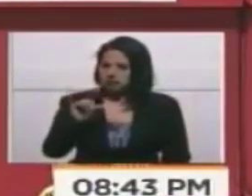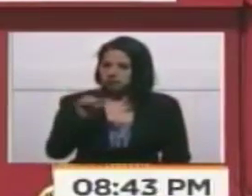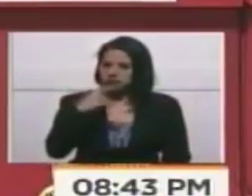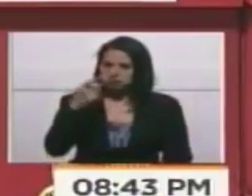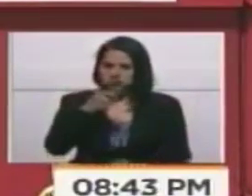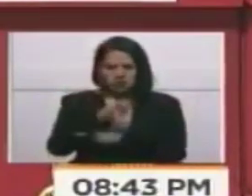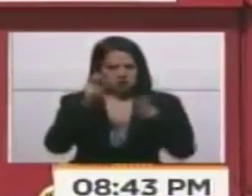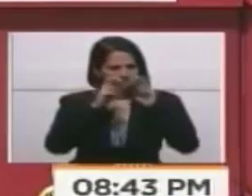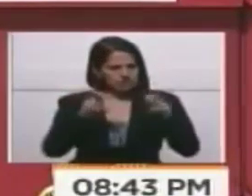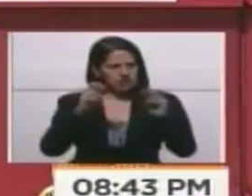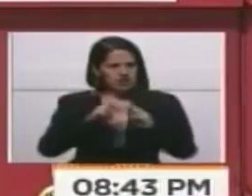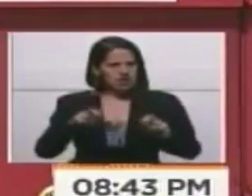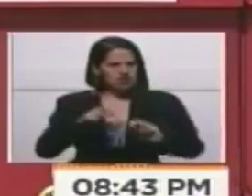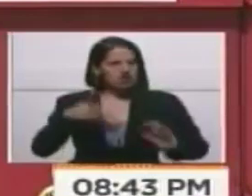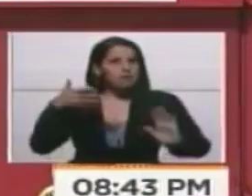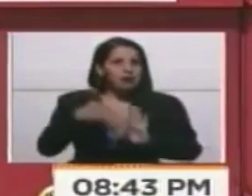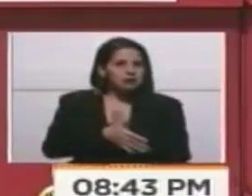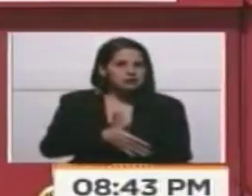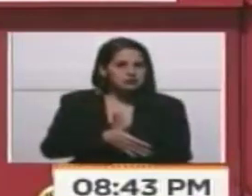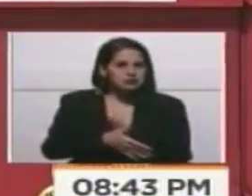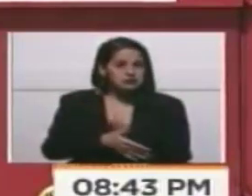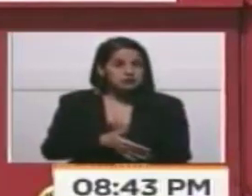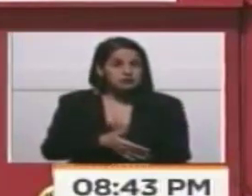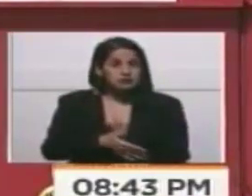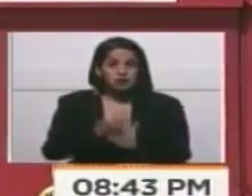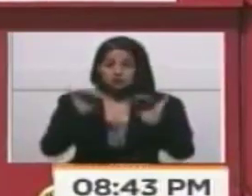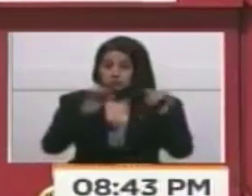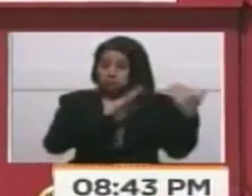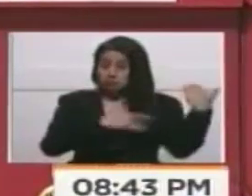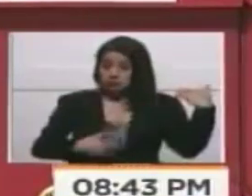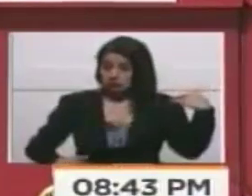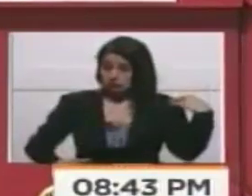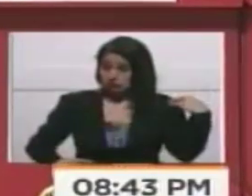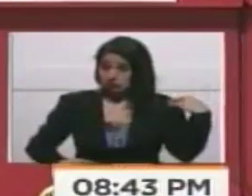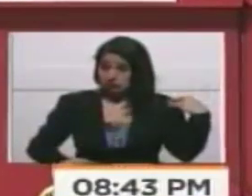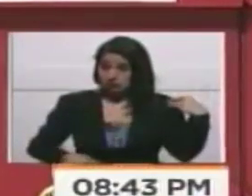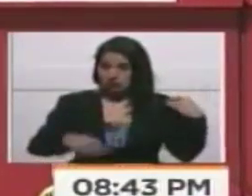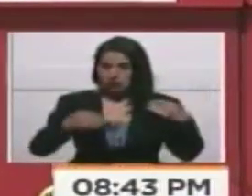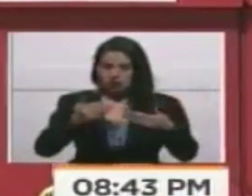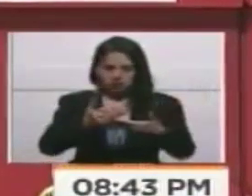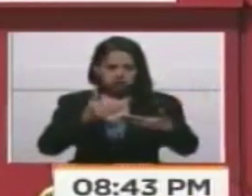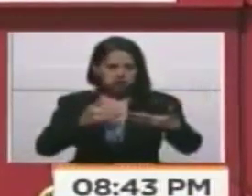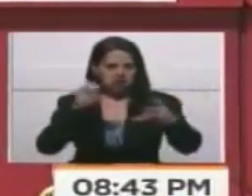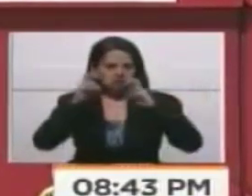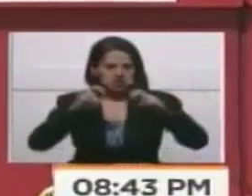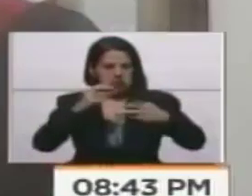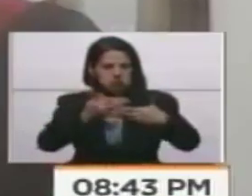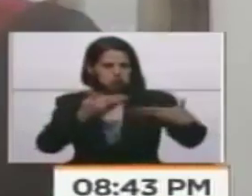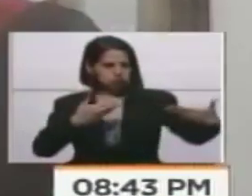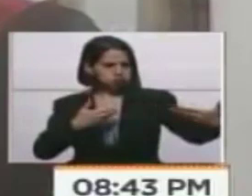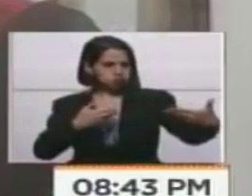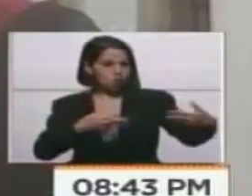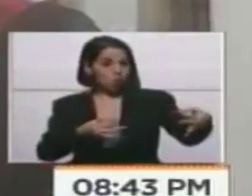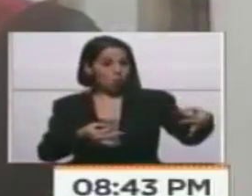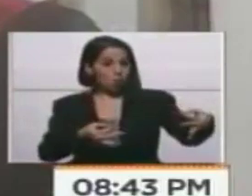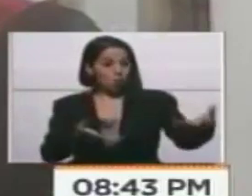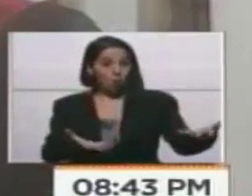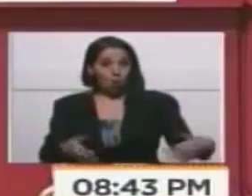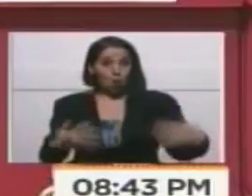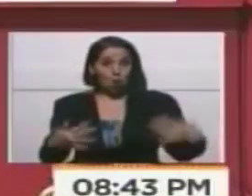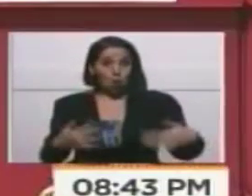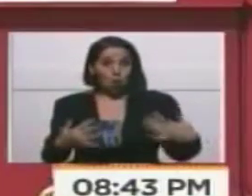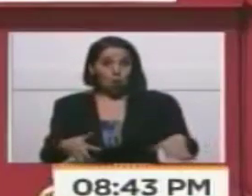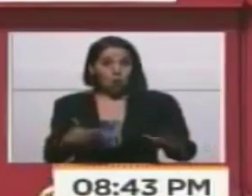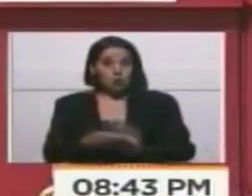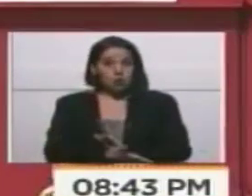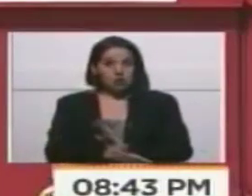ordenó una investigación, él mismo, presidente, recibió los avances de toda la investigación y